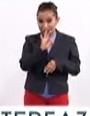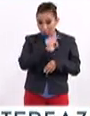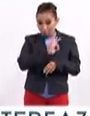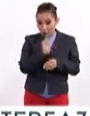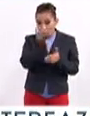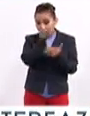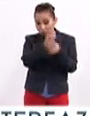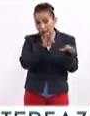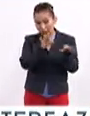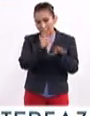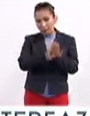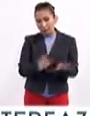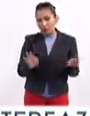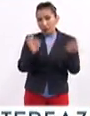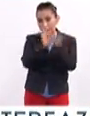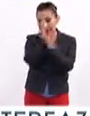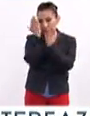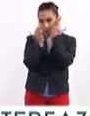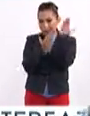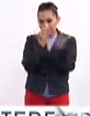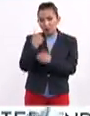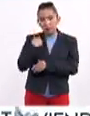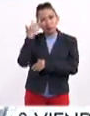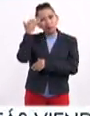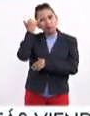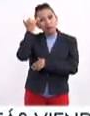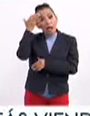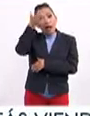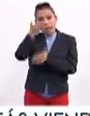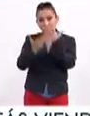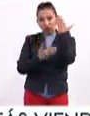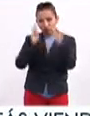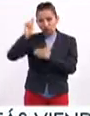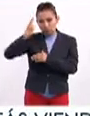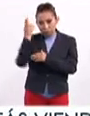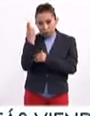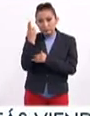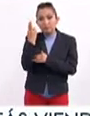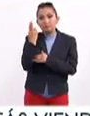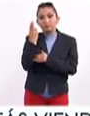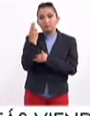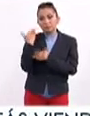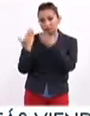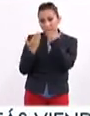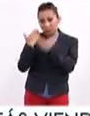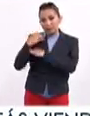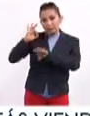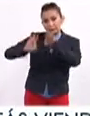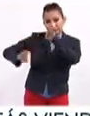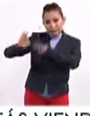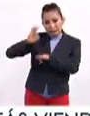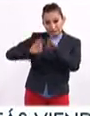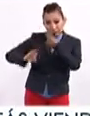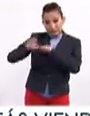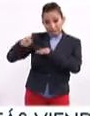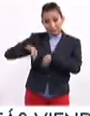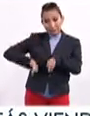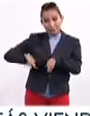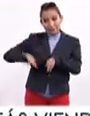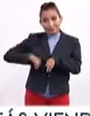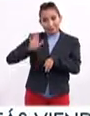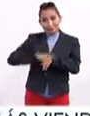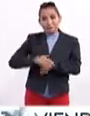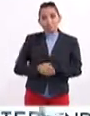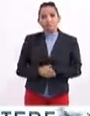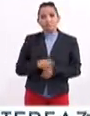trabajar, puedo, pero lo más importante es el estudio. Tengo planeado seguir con la universidad, estudiar físico, es lo que me interesa a mí